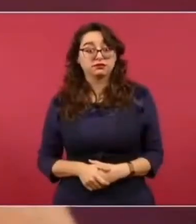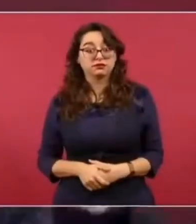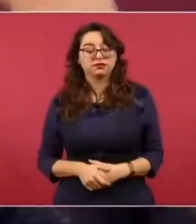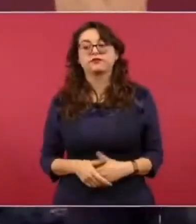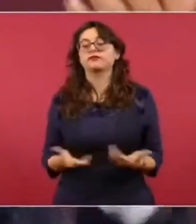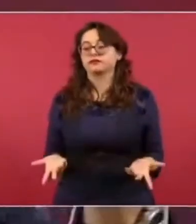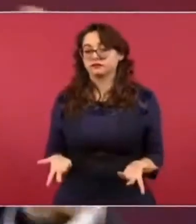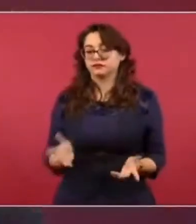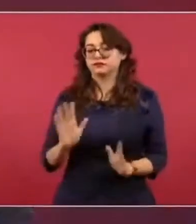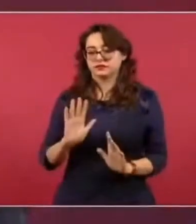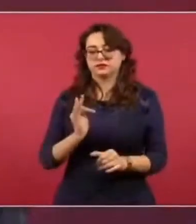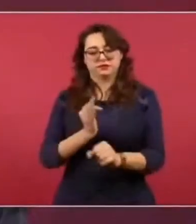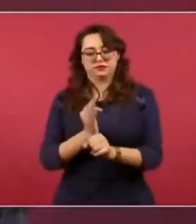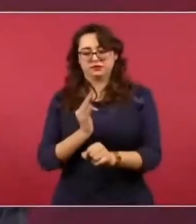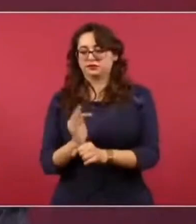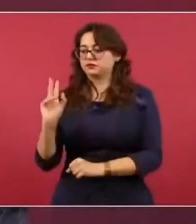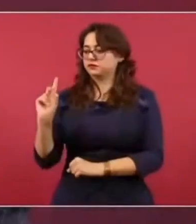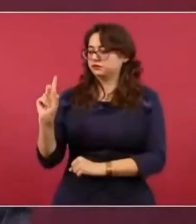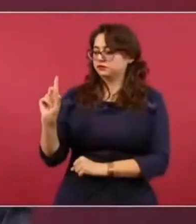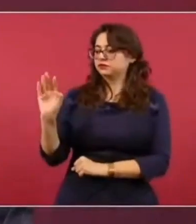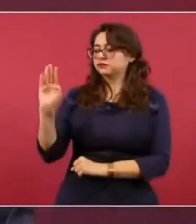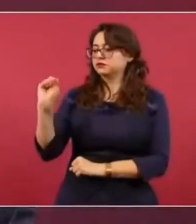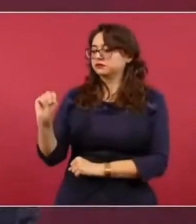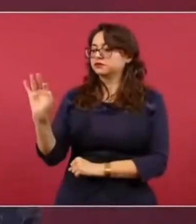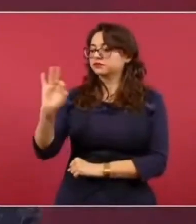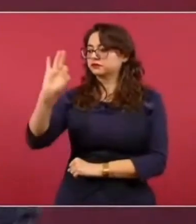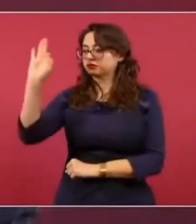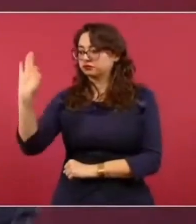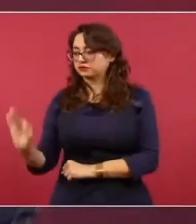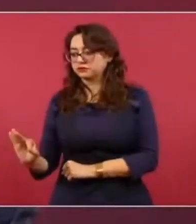subimos a 55.